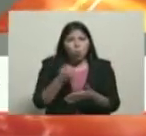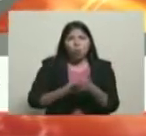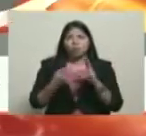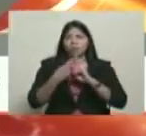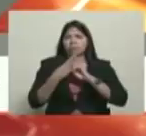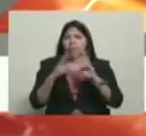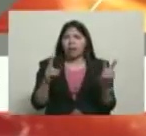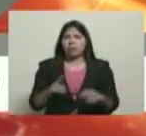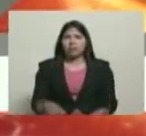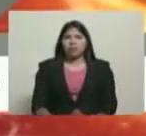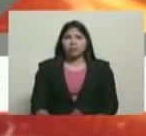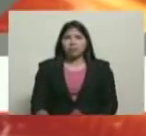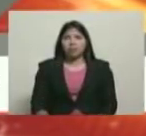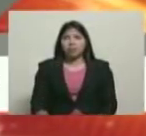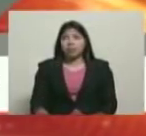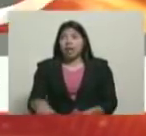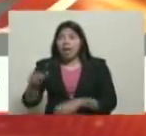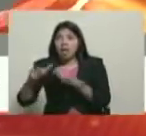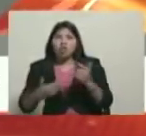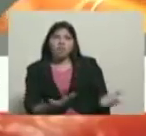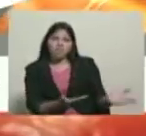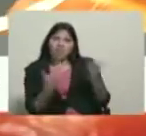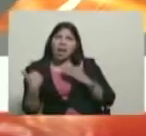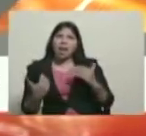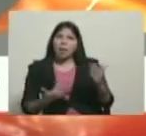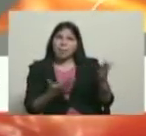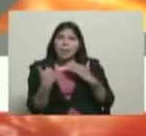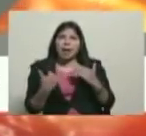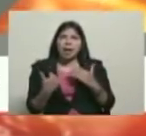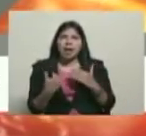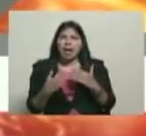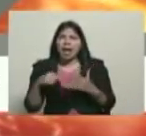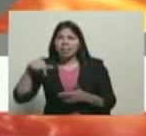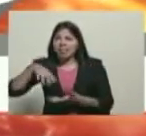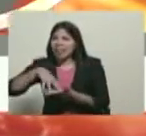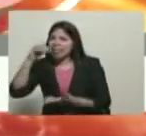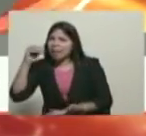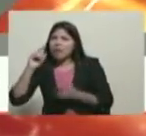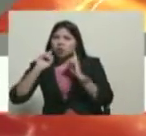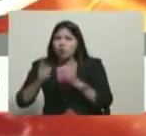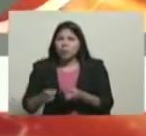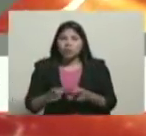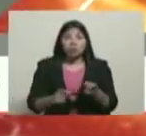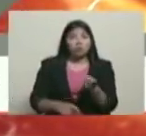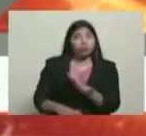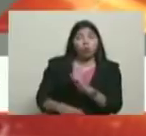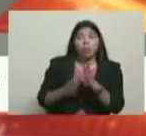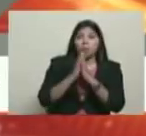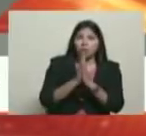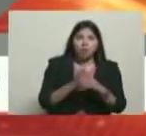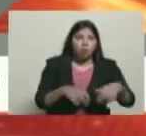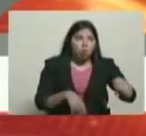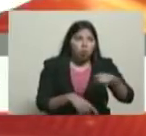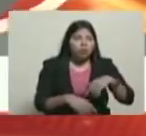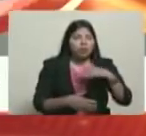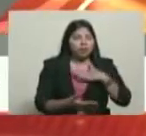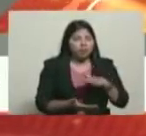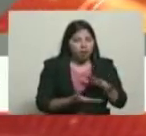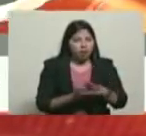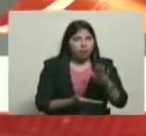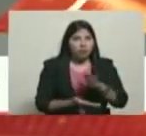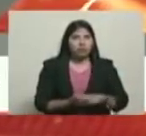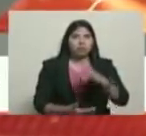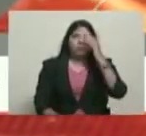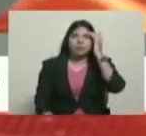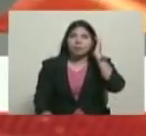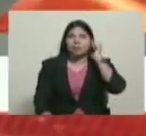atender estos llamados grotescos totalmente al margen de lo que pudiera ser la civilidad, la